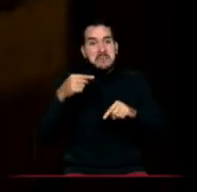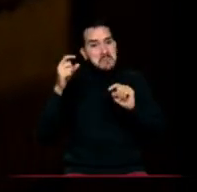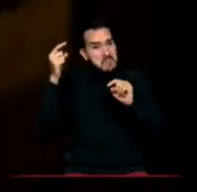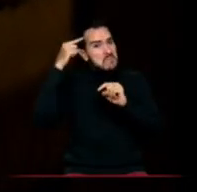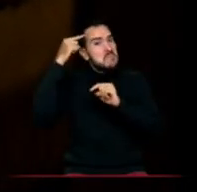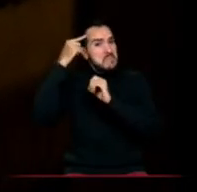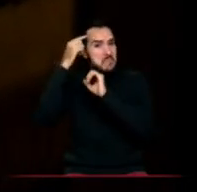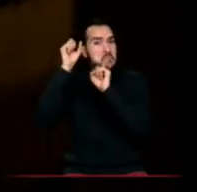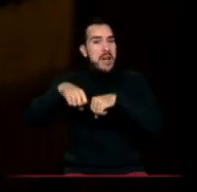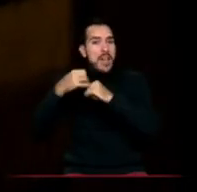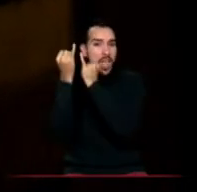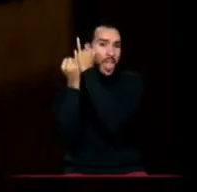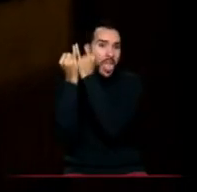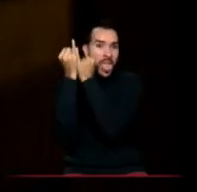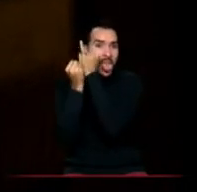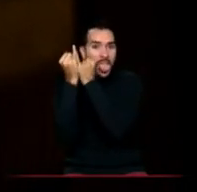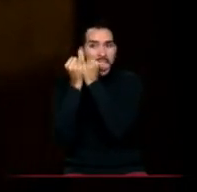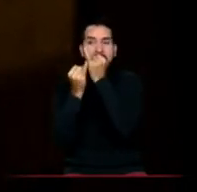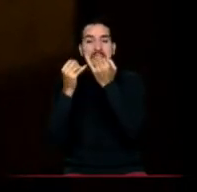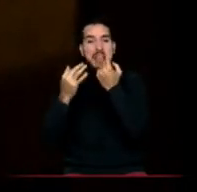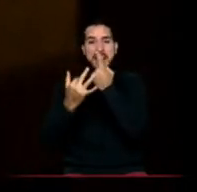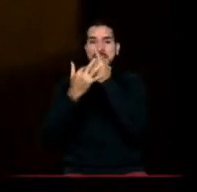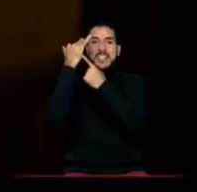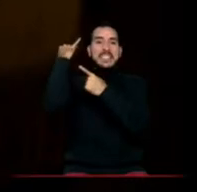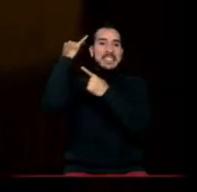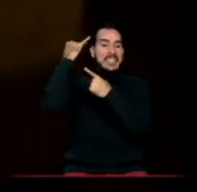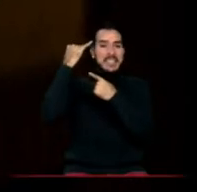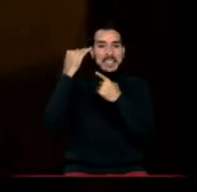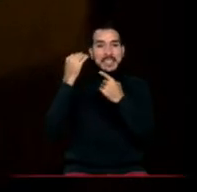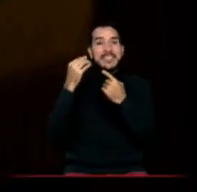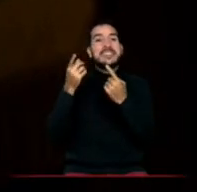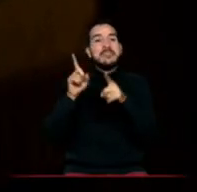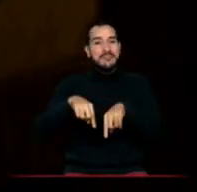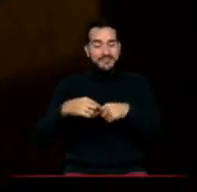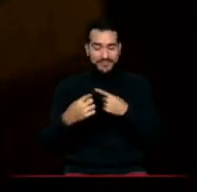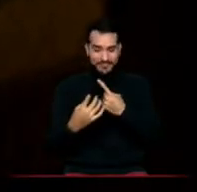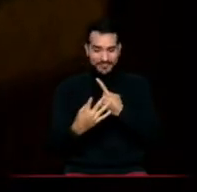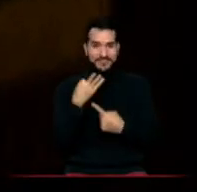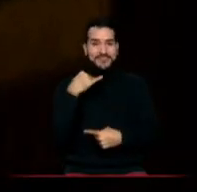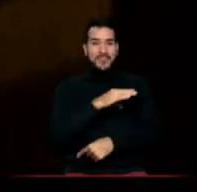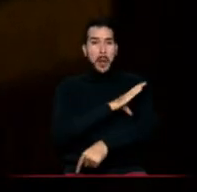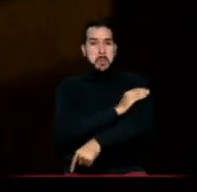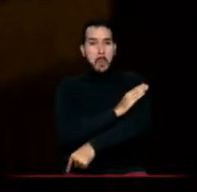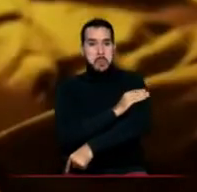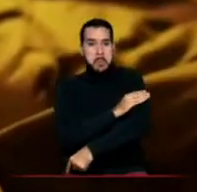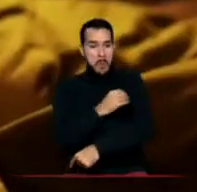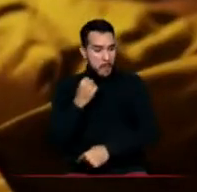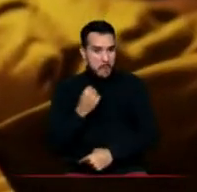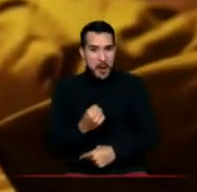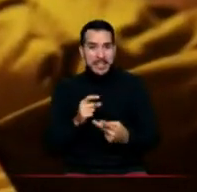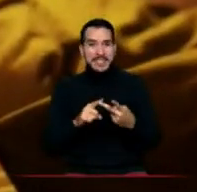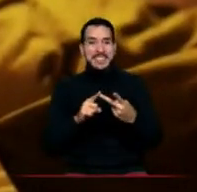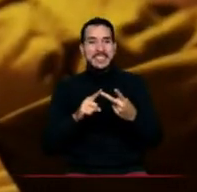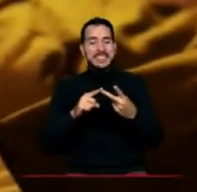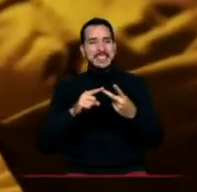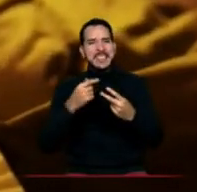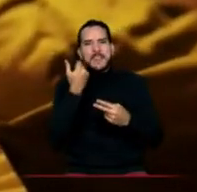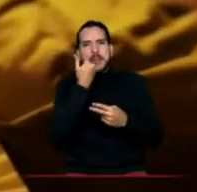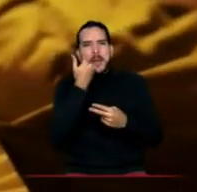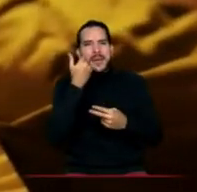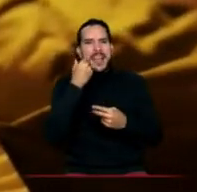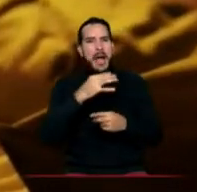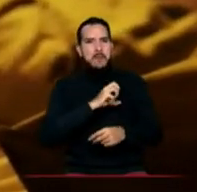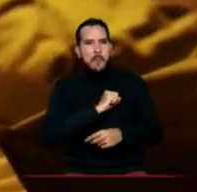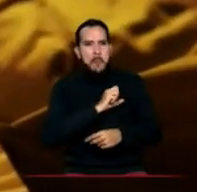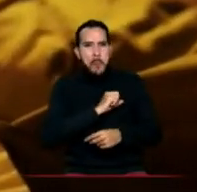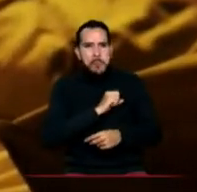También está relacionado con más asociación con diabetes, hipertensión arterial, enfermedad cardiovascular, enfermedad cerebrovascular.